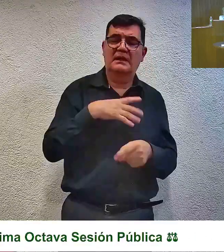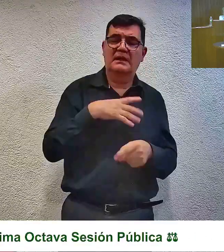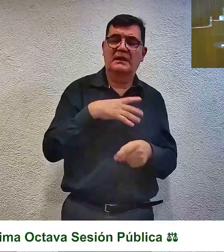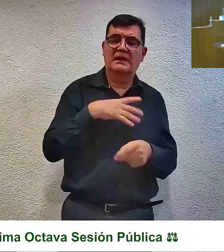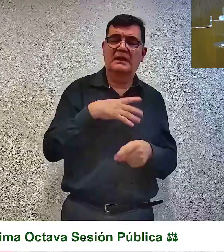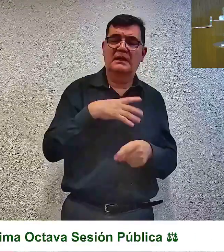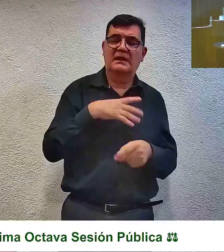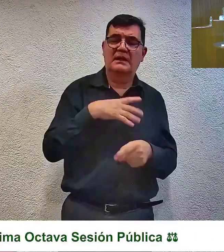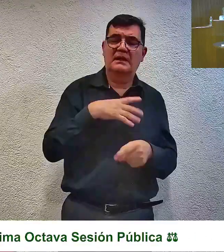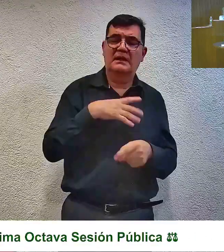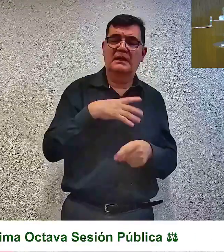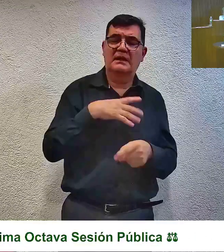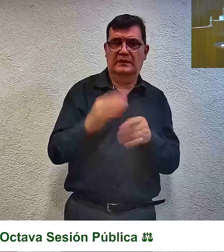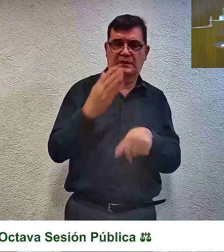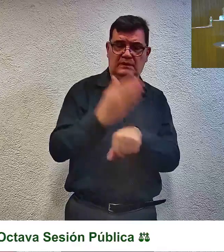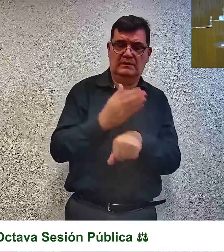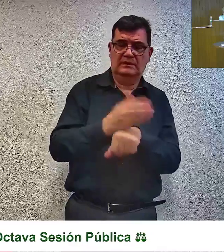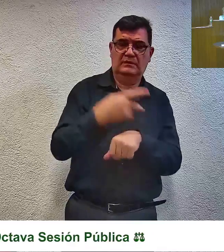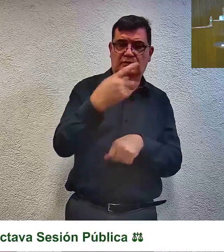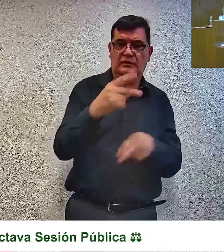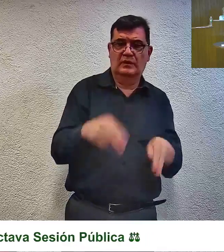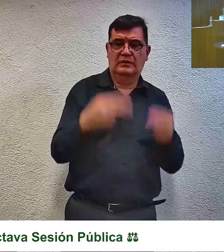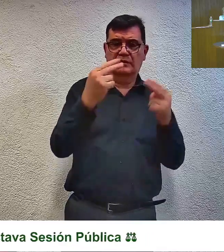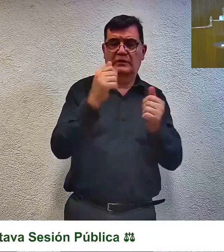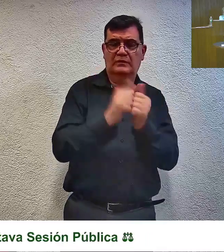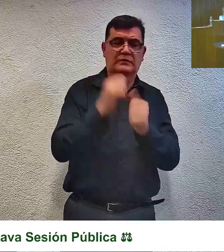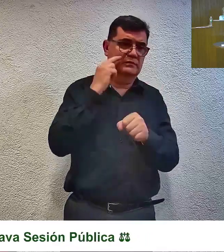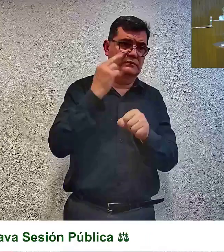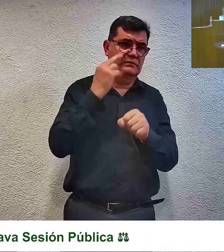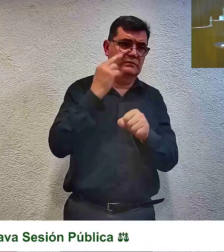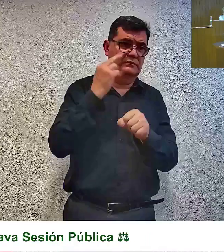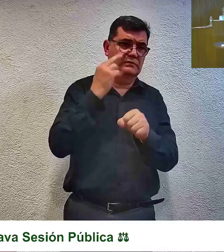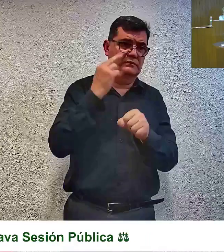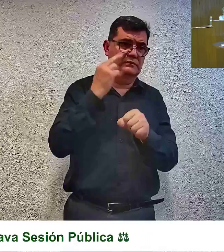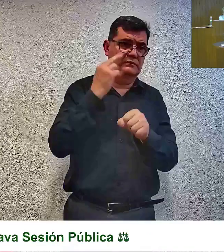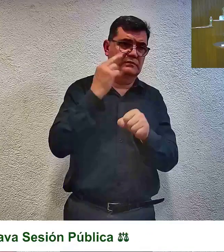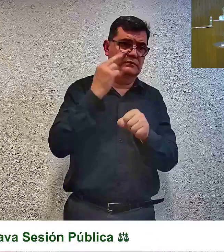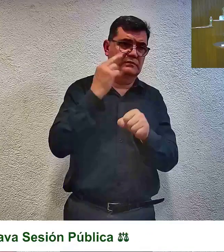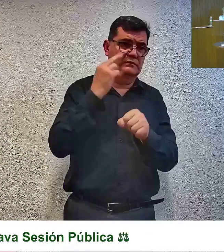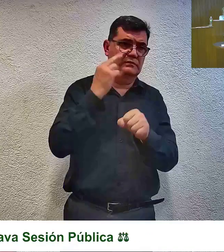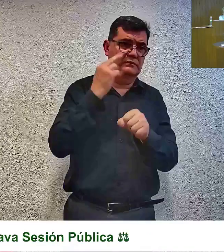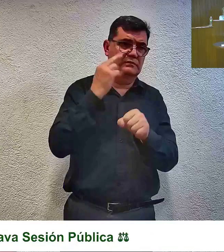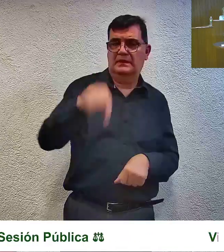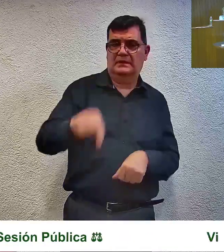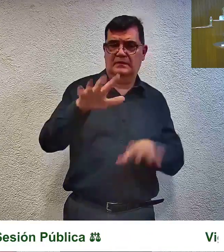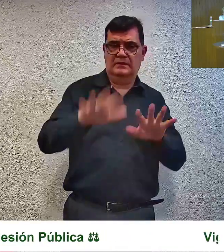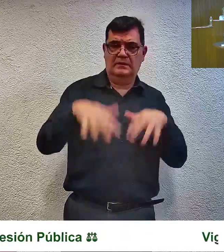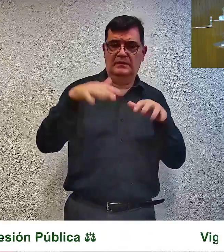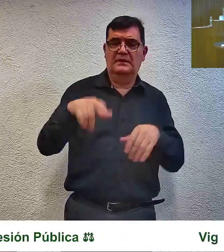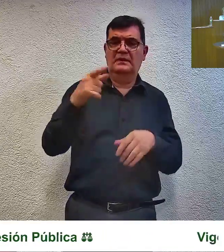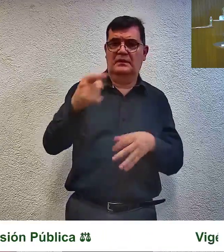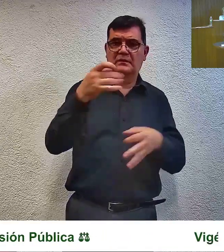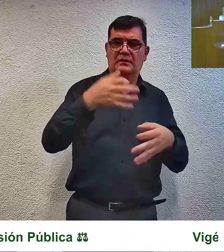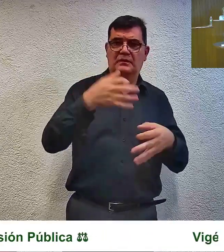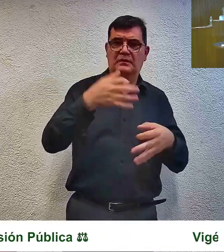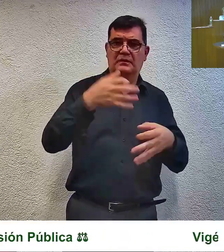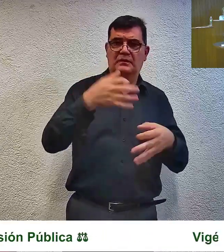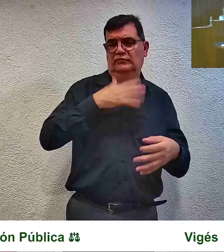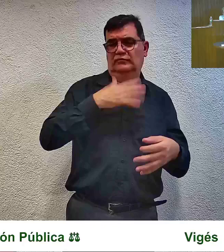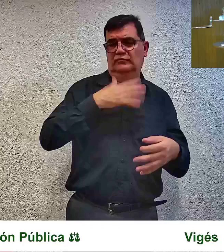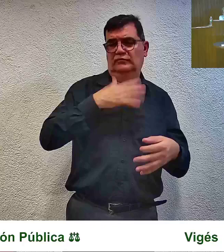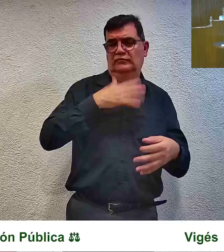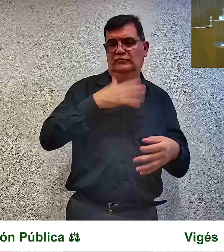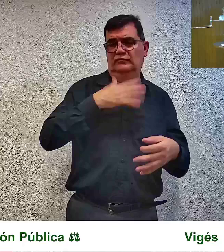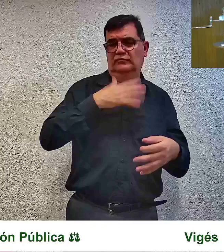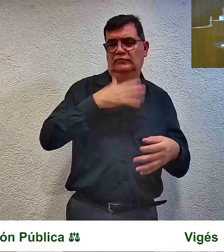al cumplimiento de la sentencia en sustitución de la responsable, consignó ante este órgano jurisdiccional en diversas